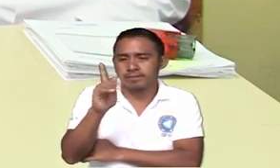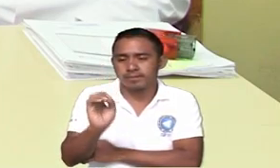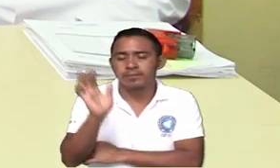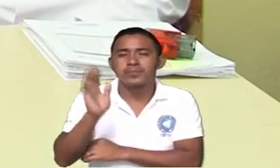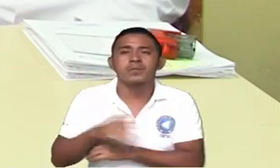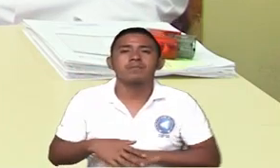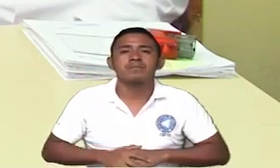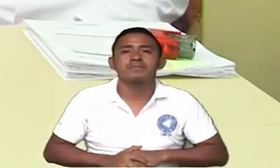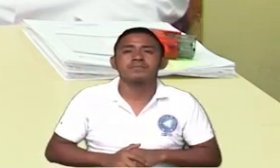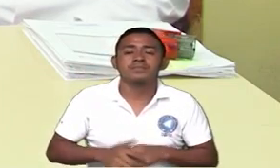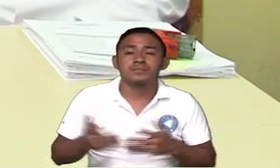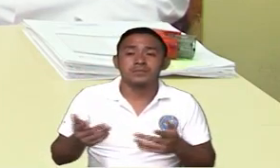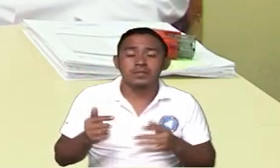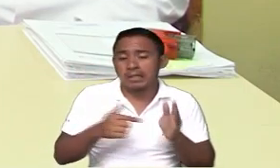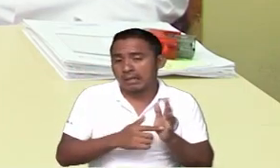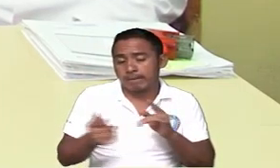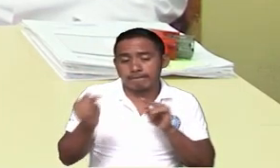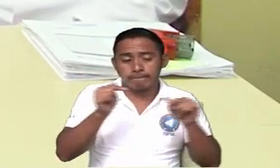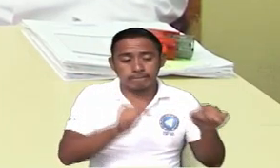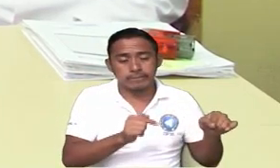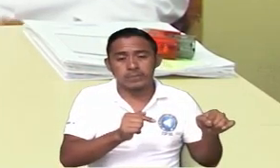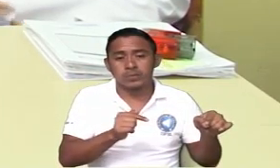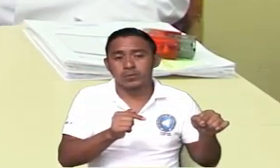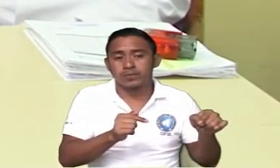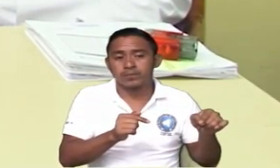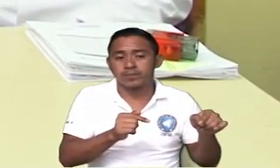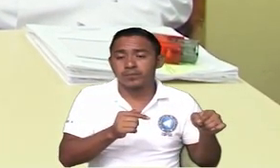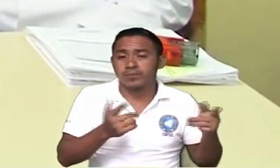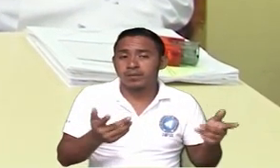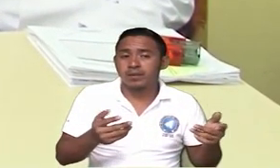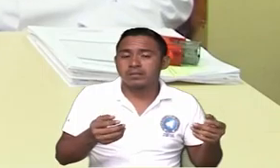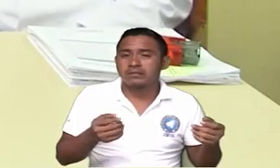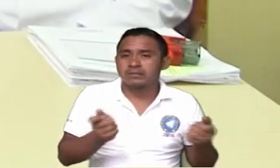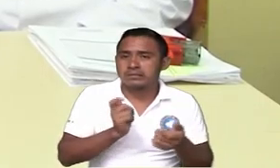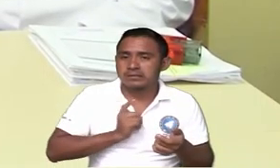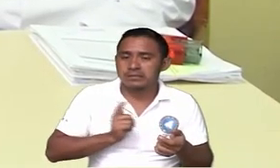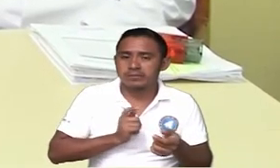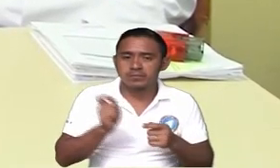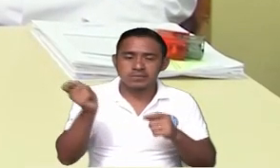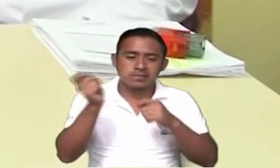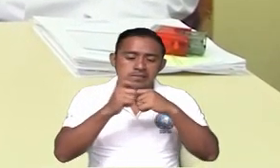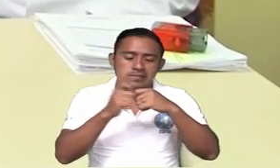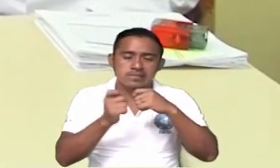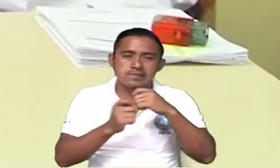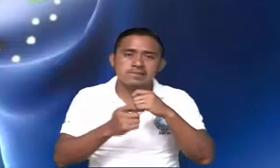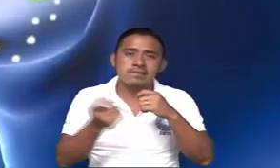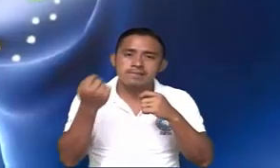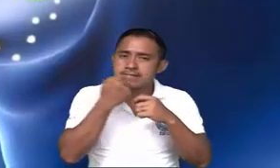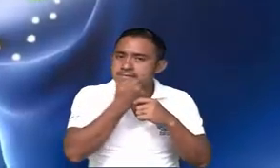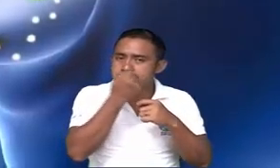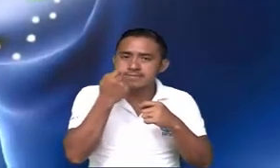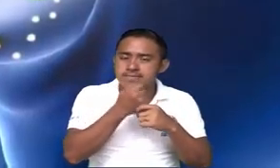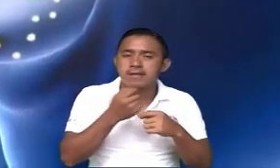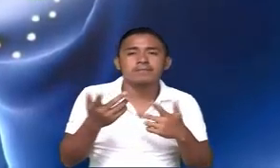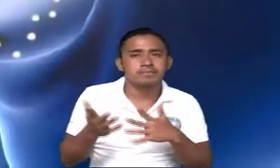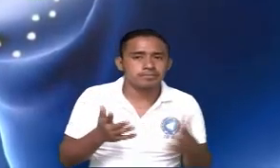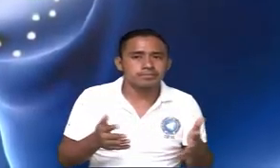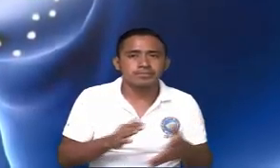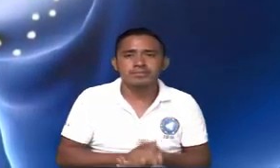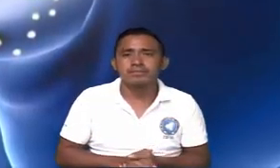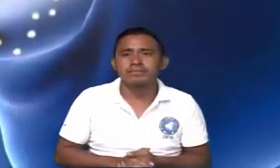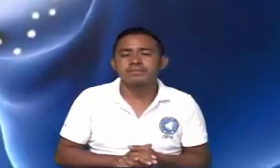estar asociado a la causa. Por ejemplo, si el paciente está con caries o no tiene una buena higiene bucal, entonces